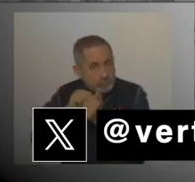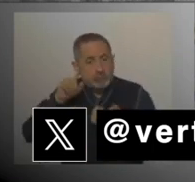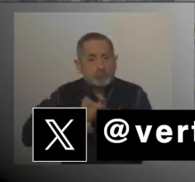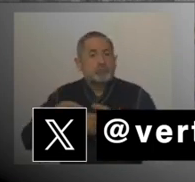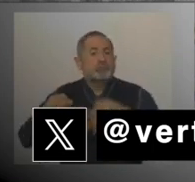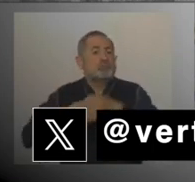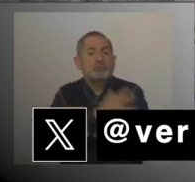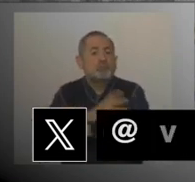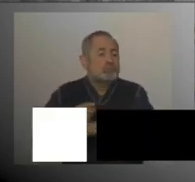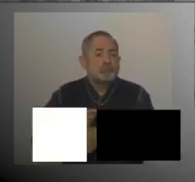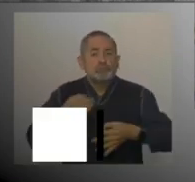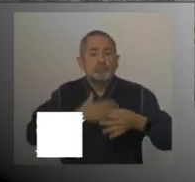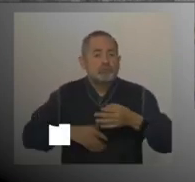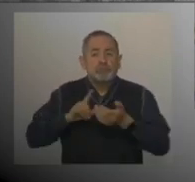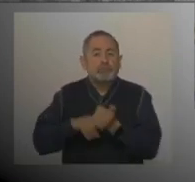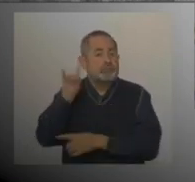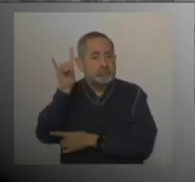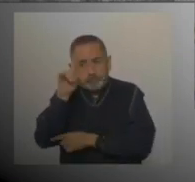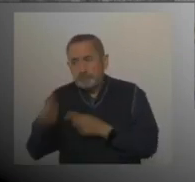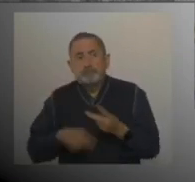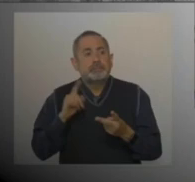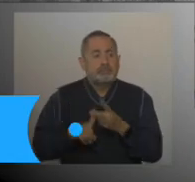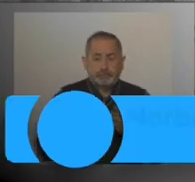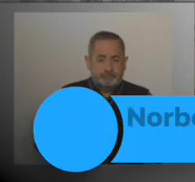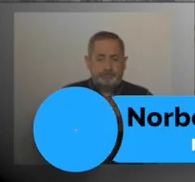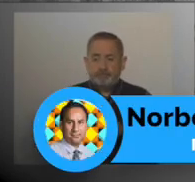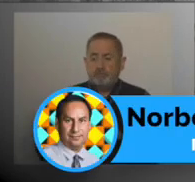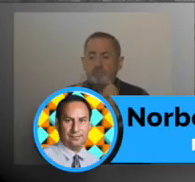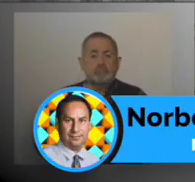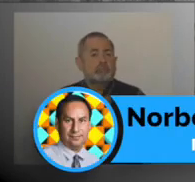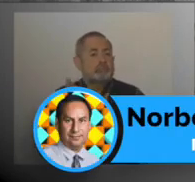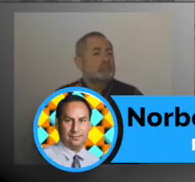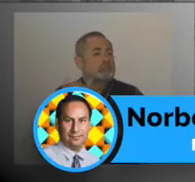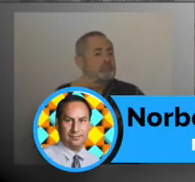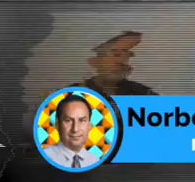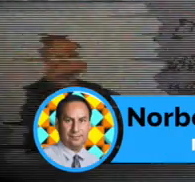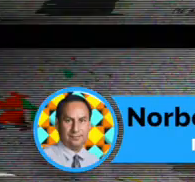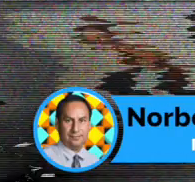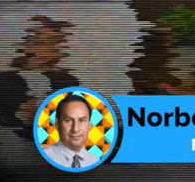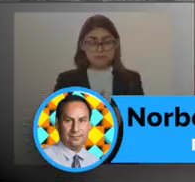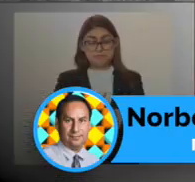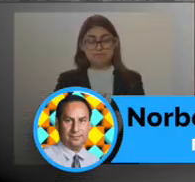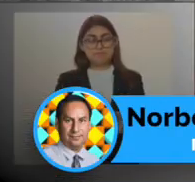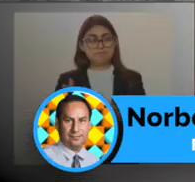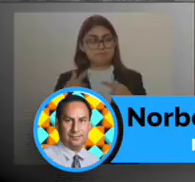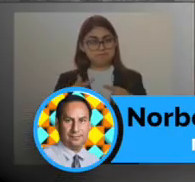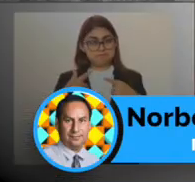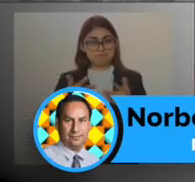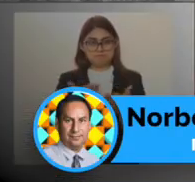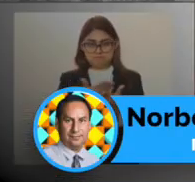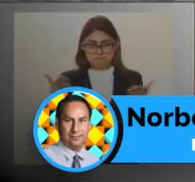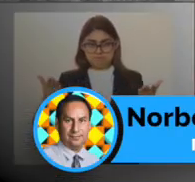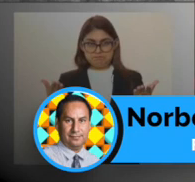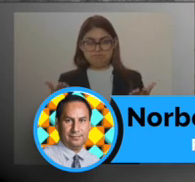los Derechos Humanos, expuso que algunos gobiernos parecen estar debilitando deliberadamente los mecanismos independientes